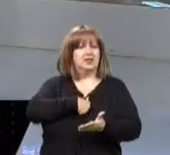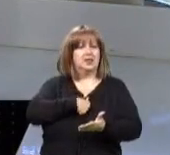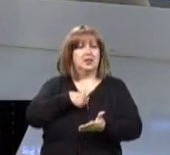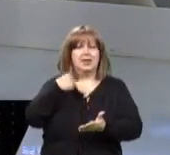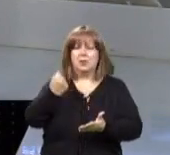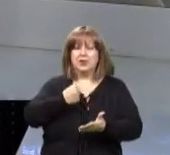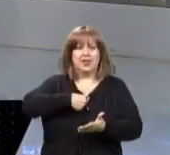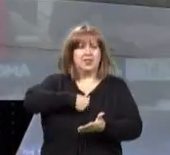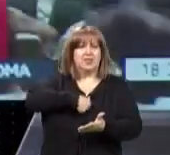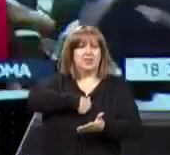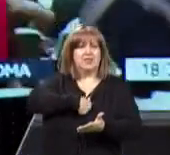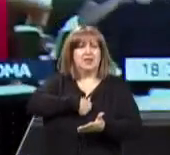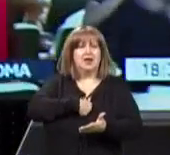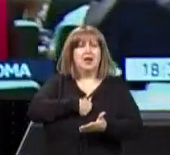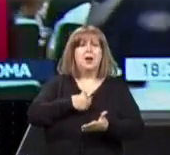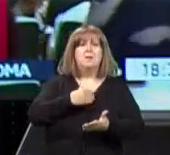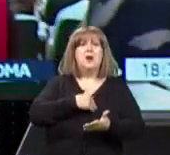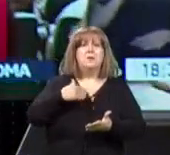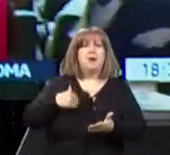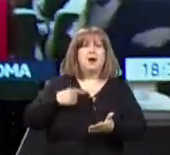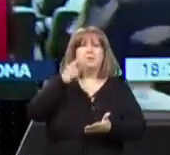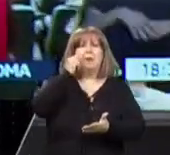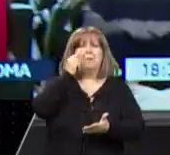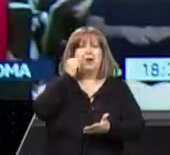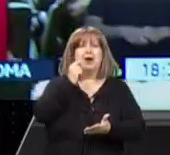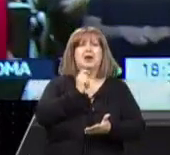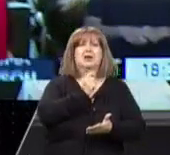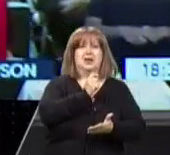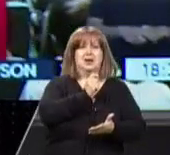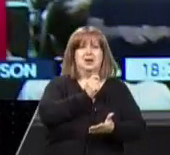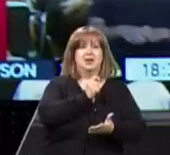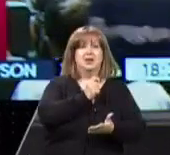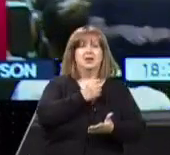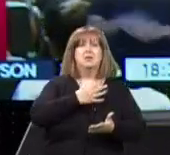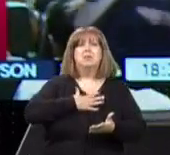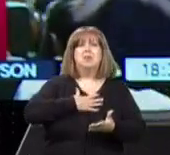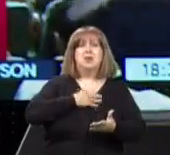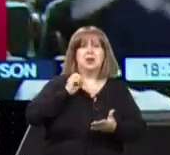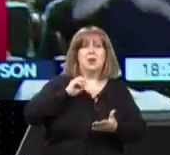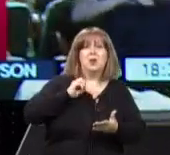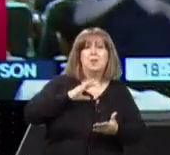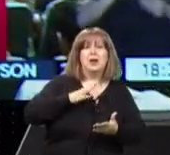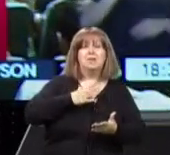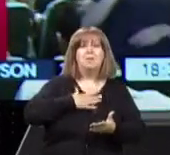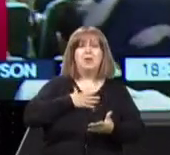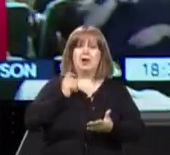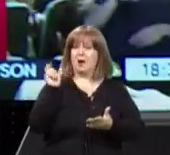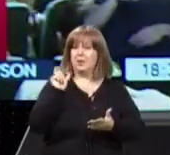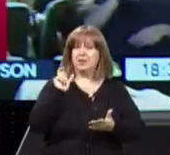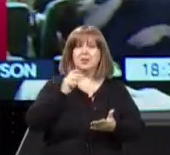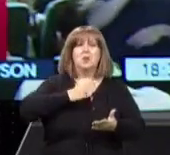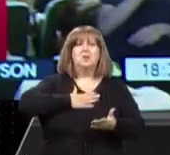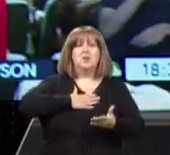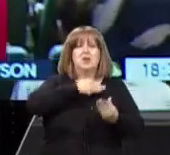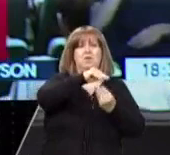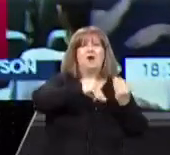Tal cual. Y mira, algo que quería decir, que nosotros quienes estamos en el tema somos conscientes de que la persona que recupera su